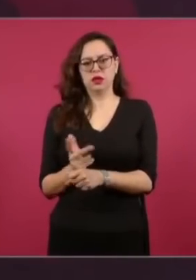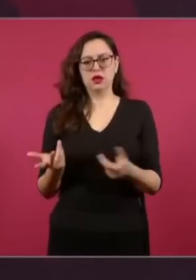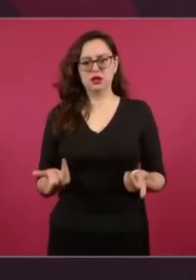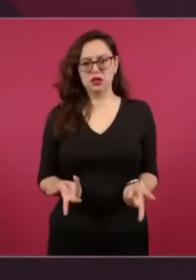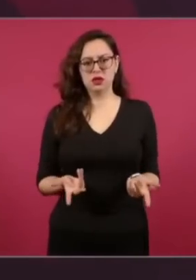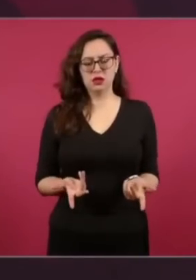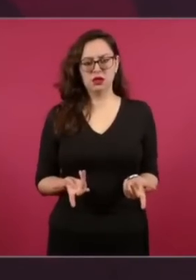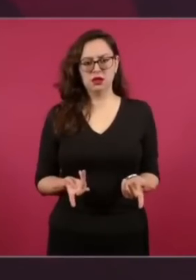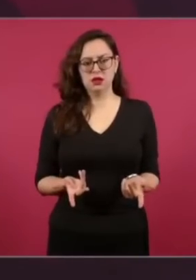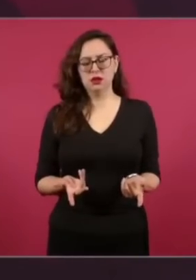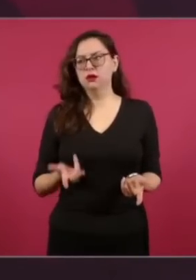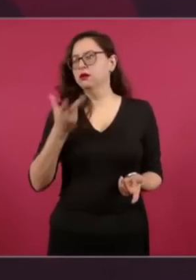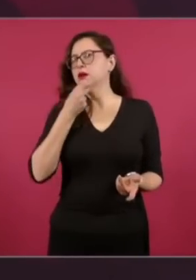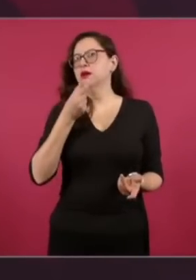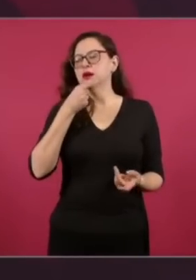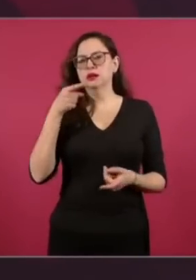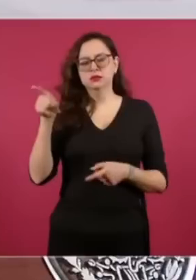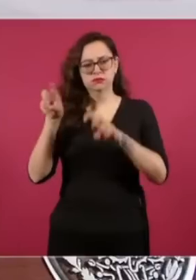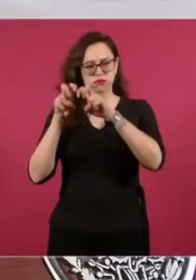Juan